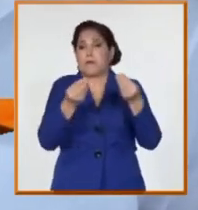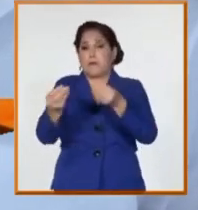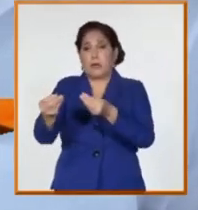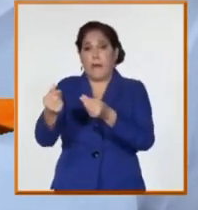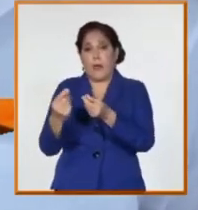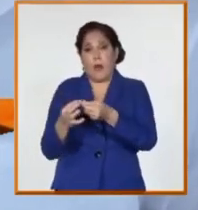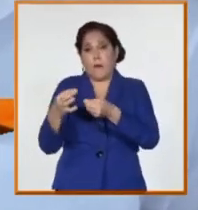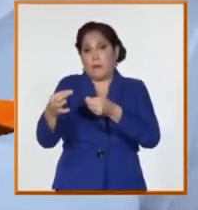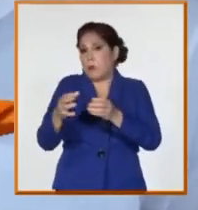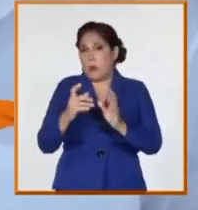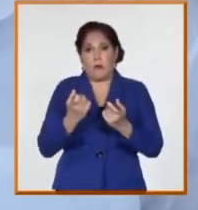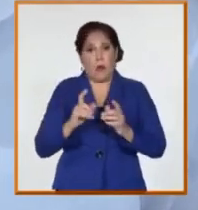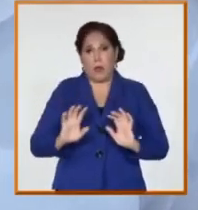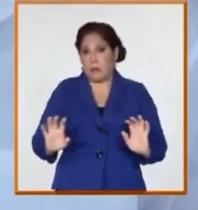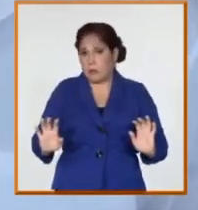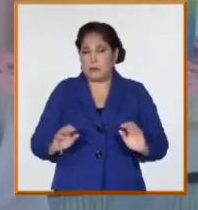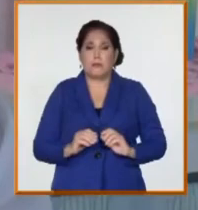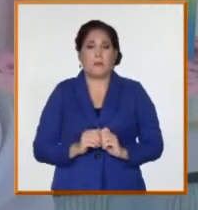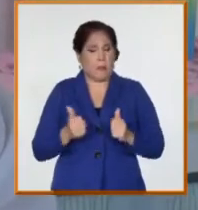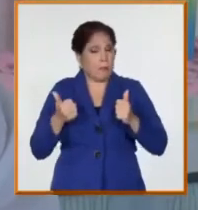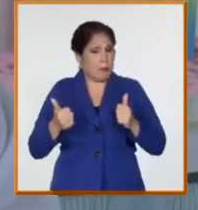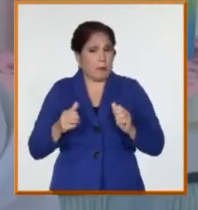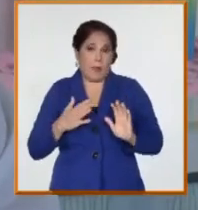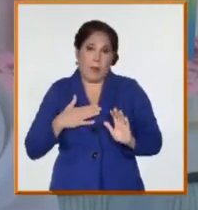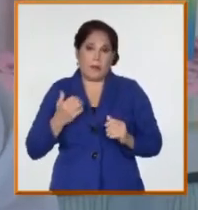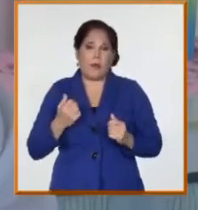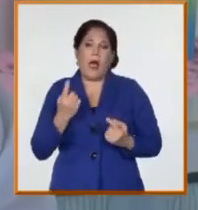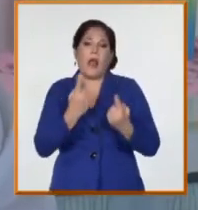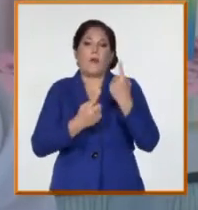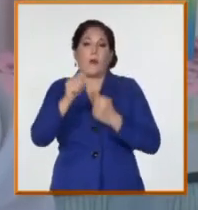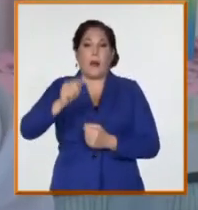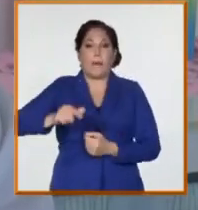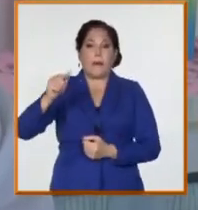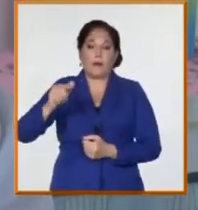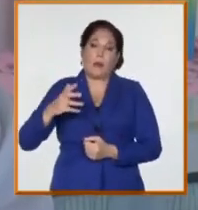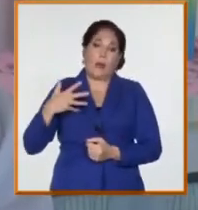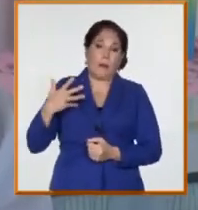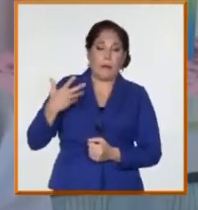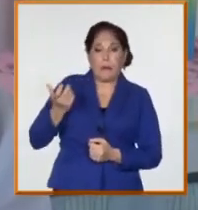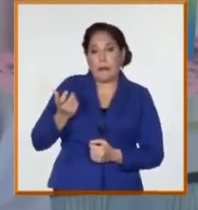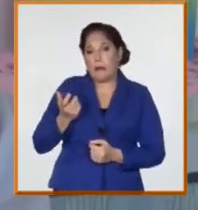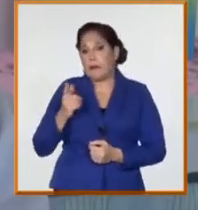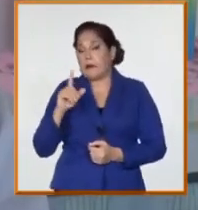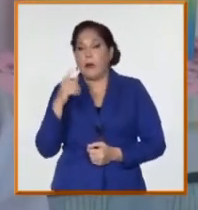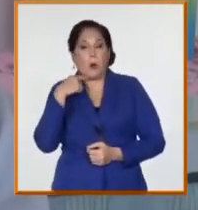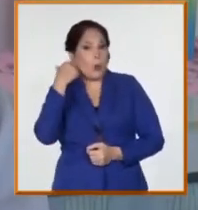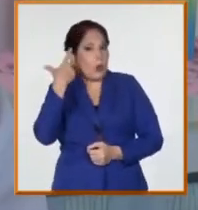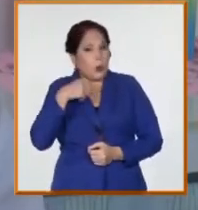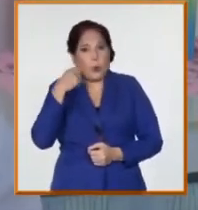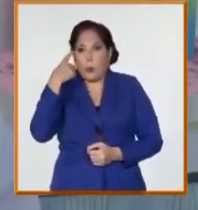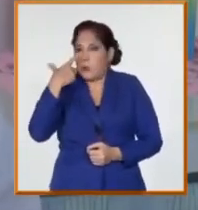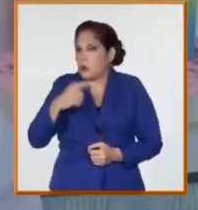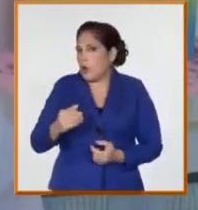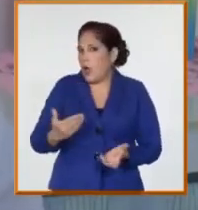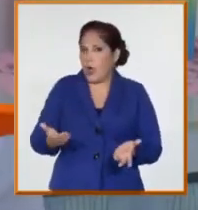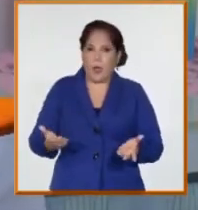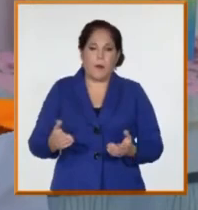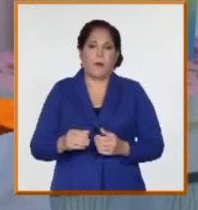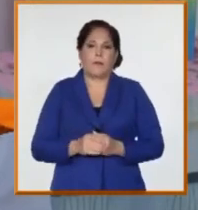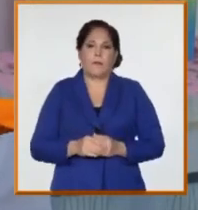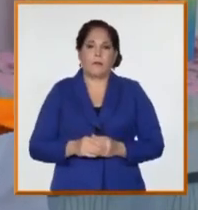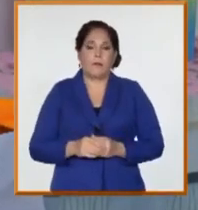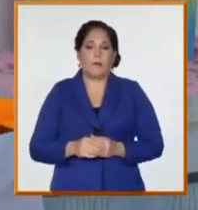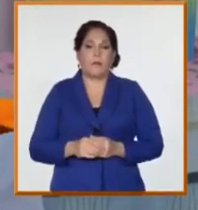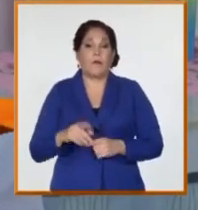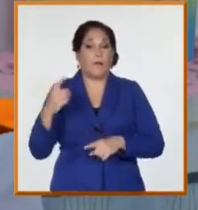fluye bien todo sin problema y correcto todo hay algunos clientes que están lo ven todo muy